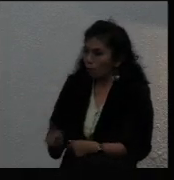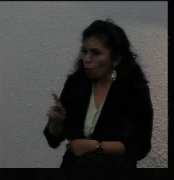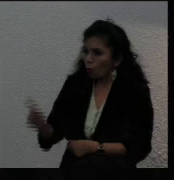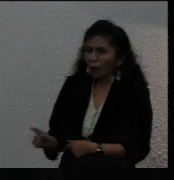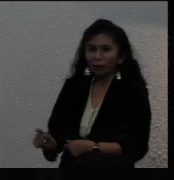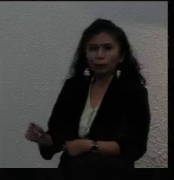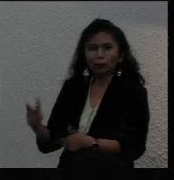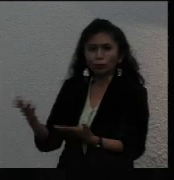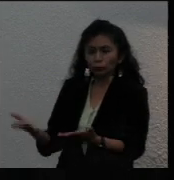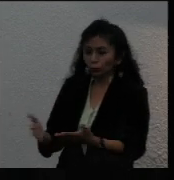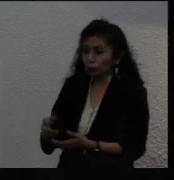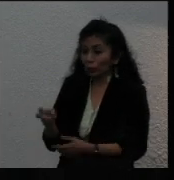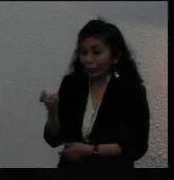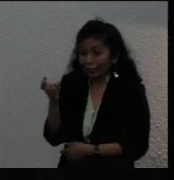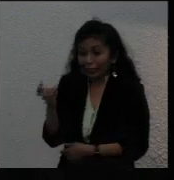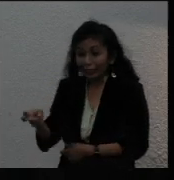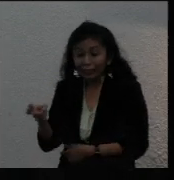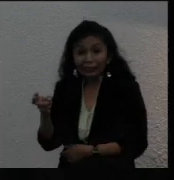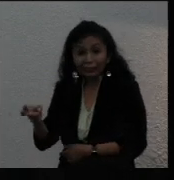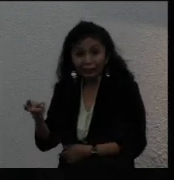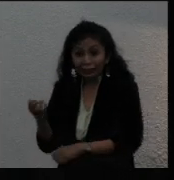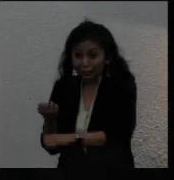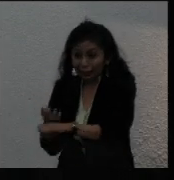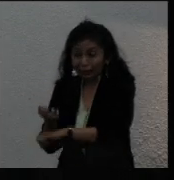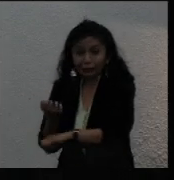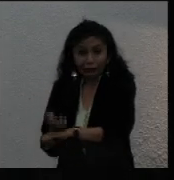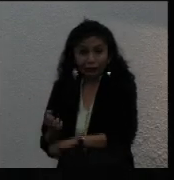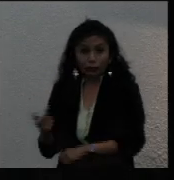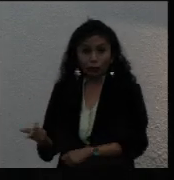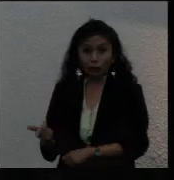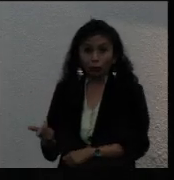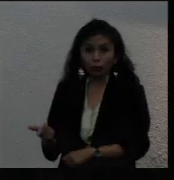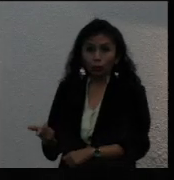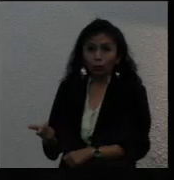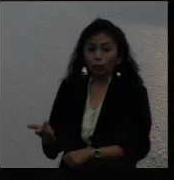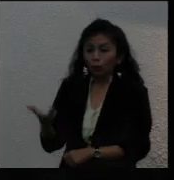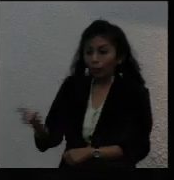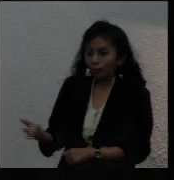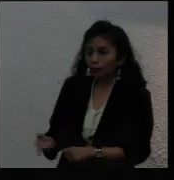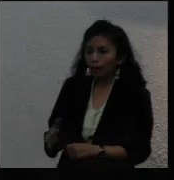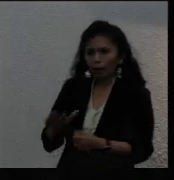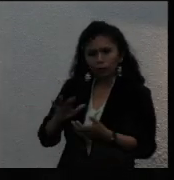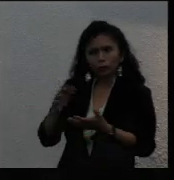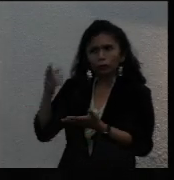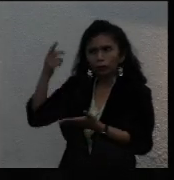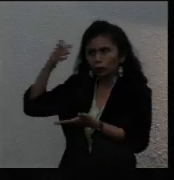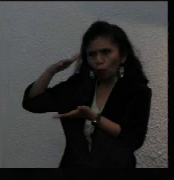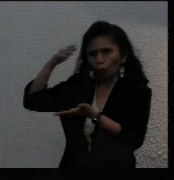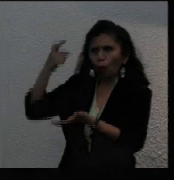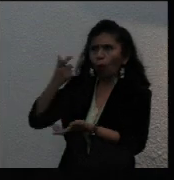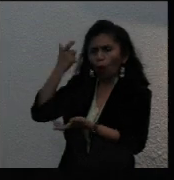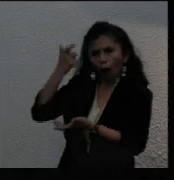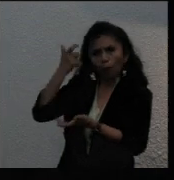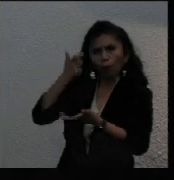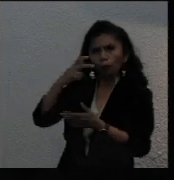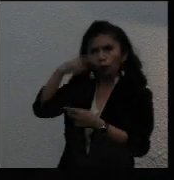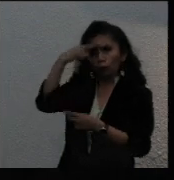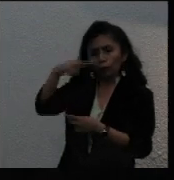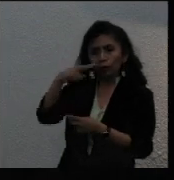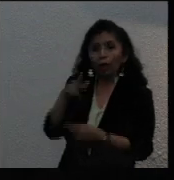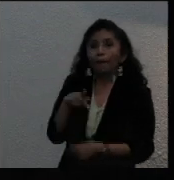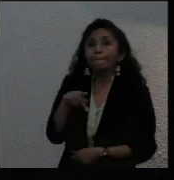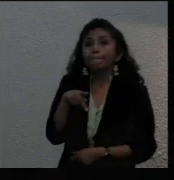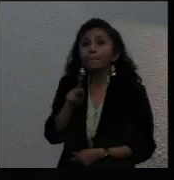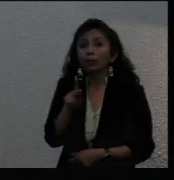marginación. Nuestra entidad ha recibido grandes obras federales, pero también ha recibido un gran número